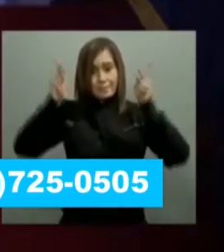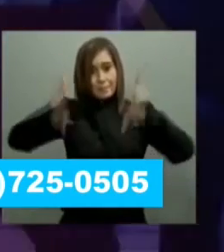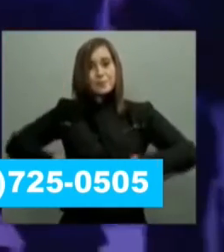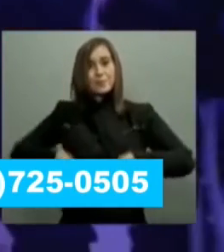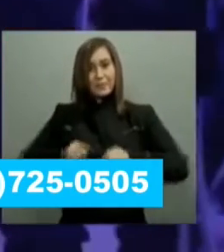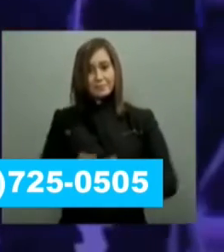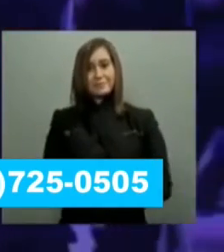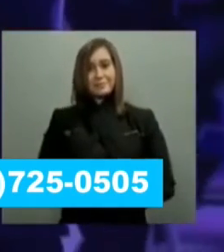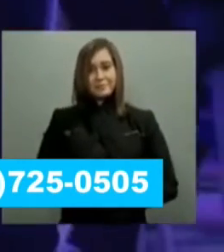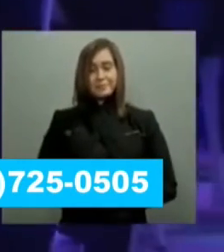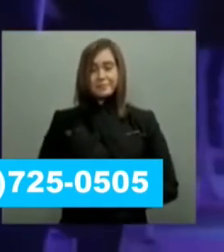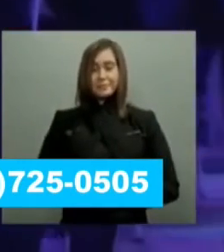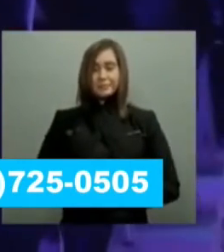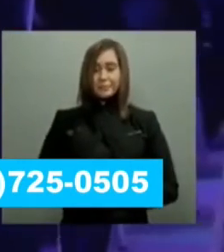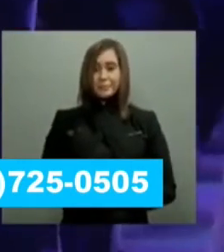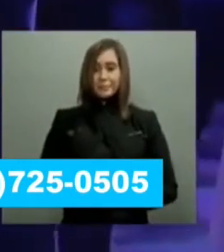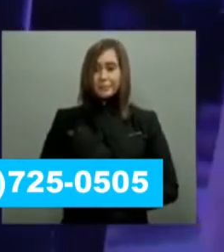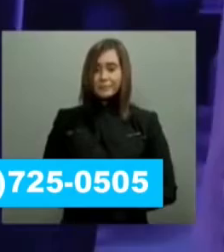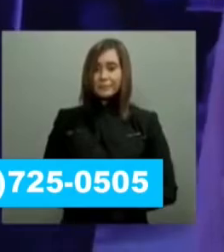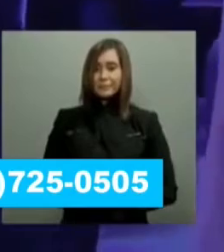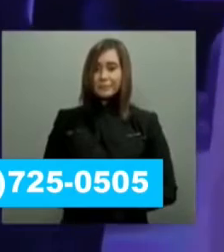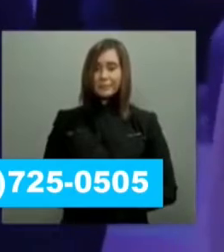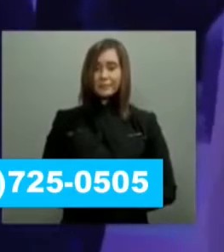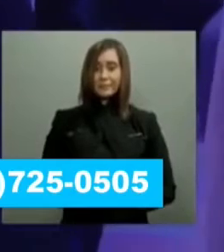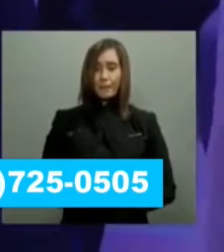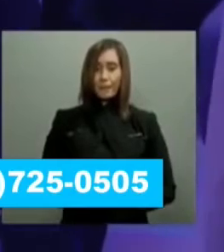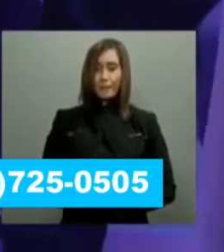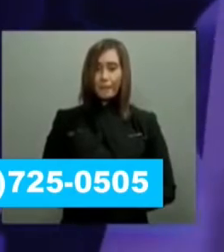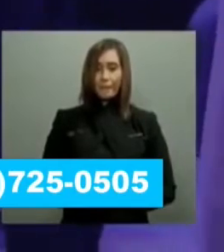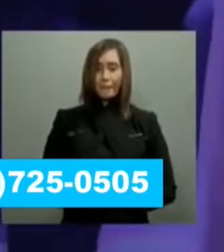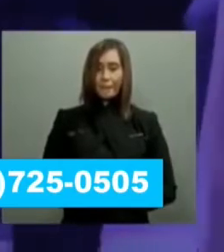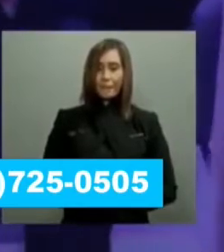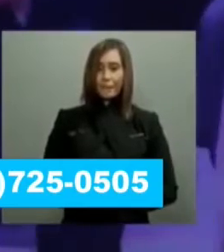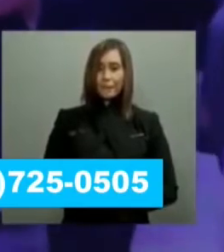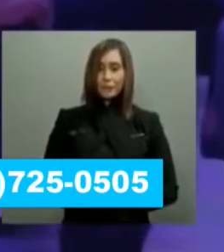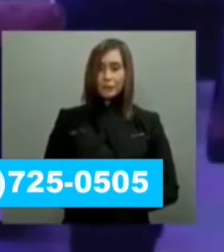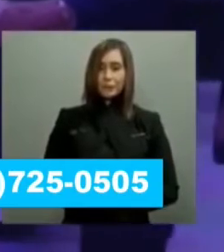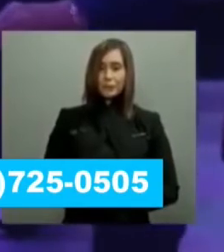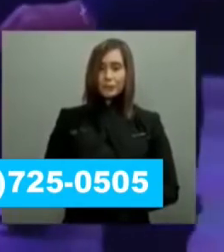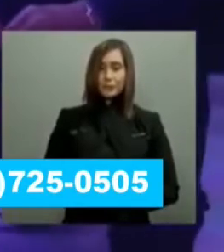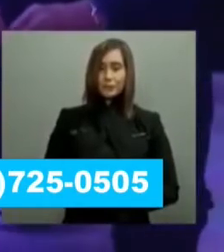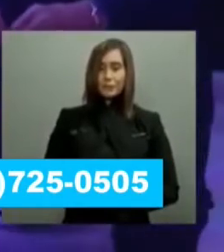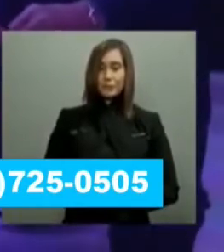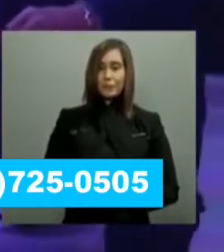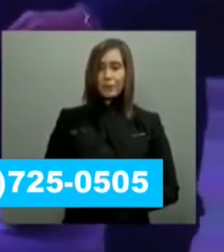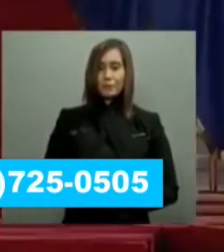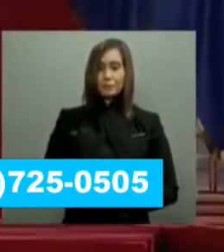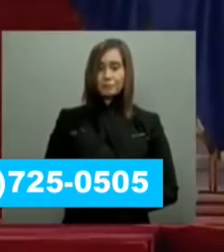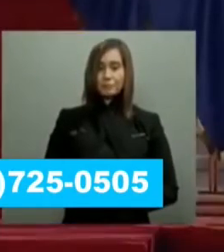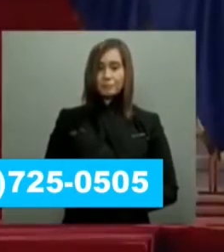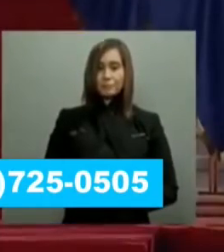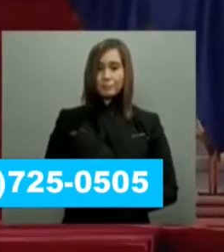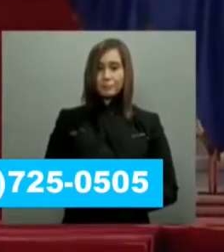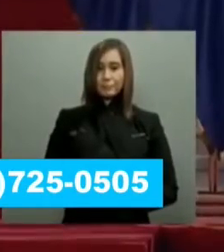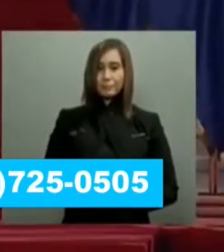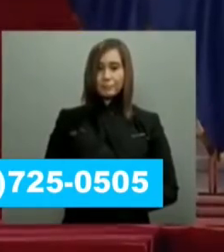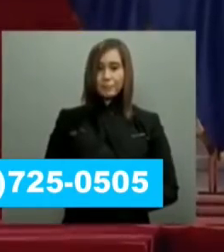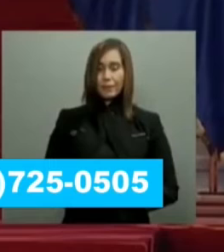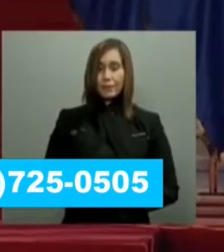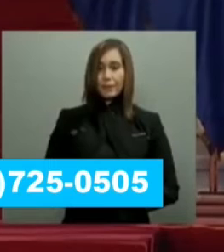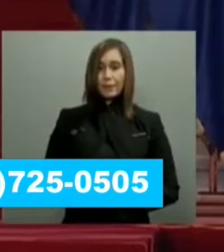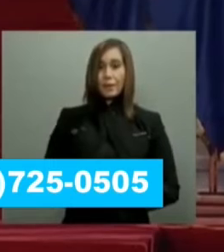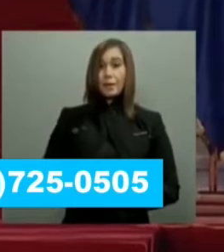en gran parte que el que los que están pidiendo explicaciones son ellos que las tienen que dar